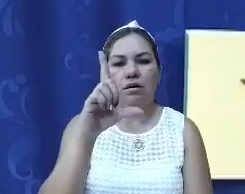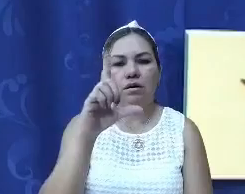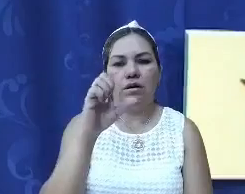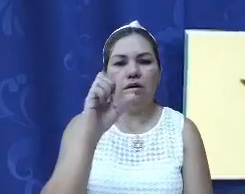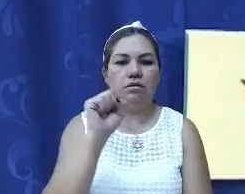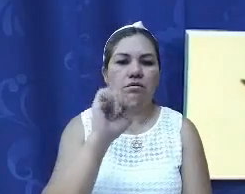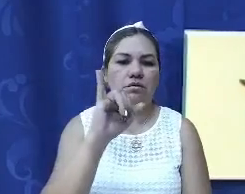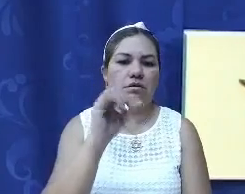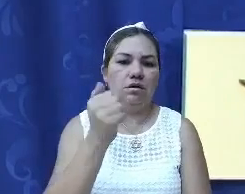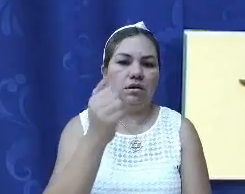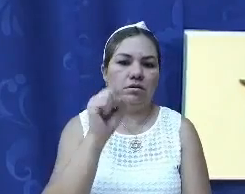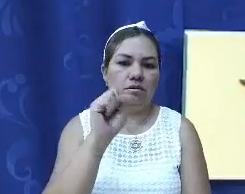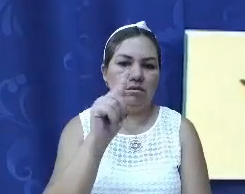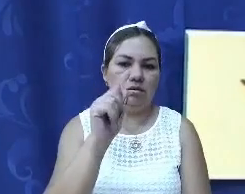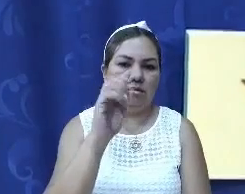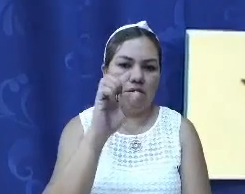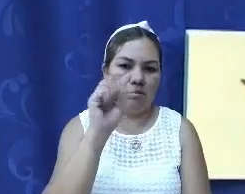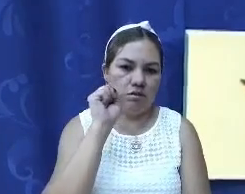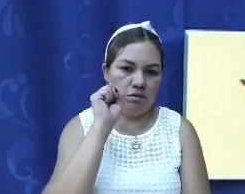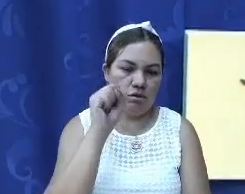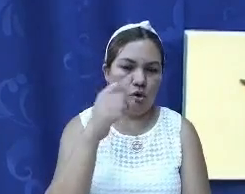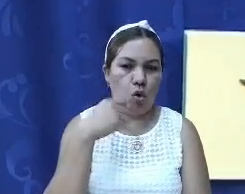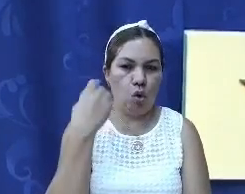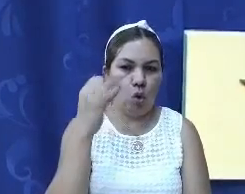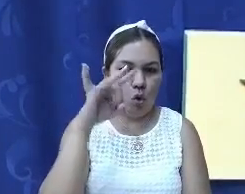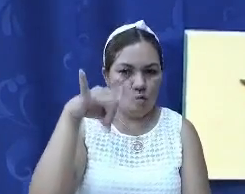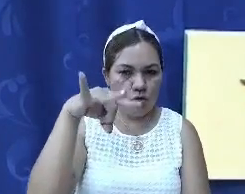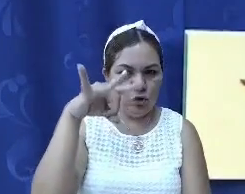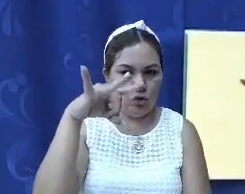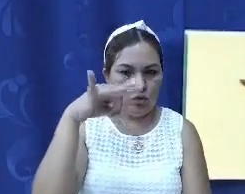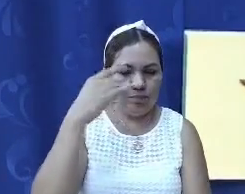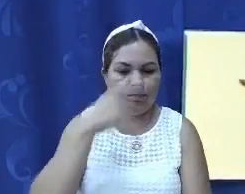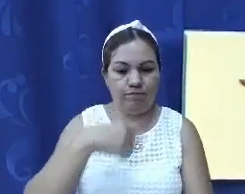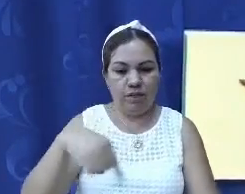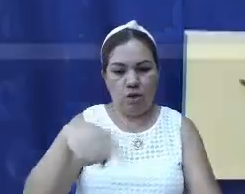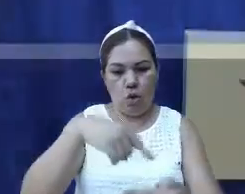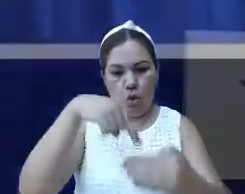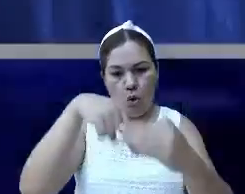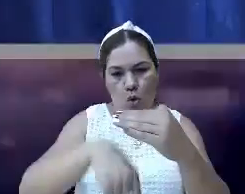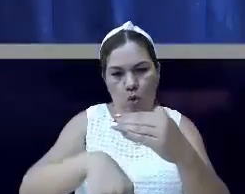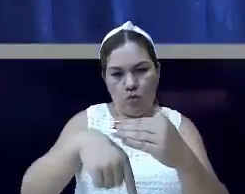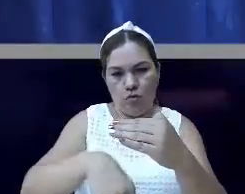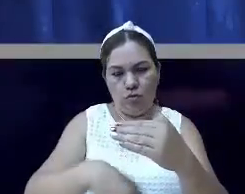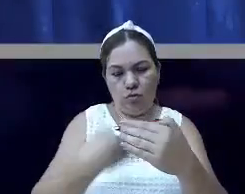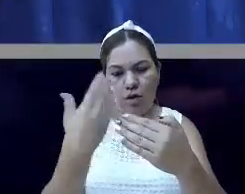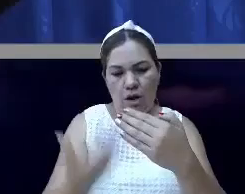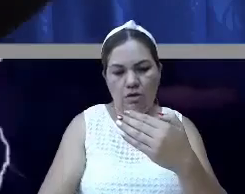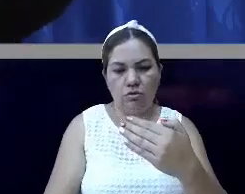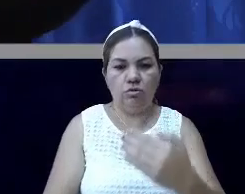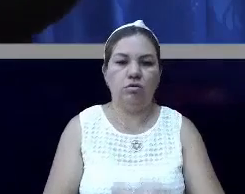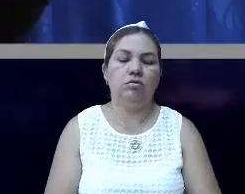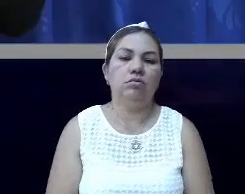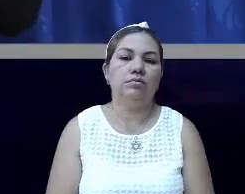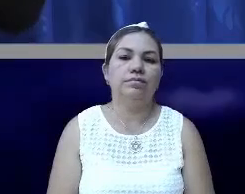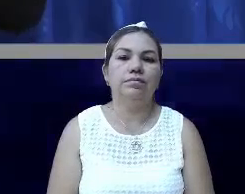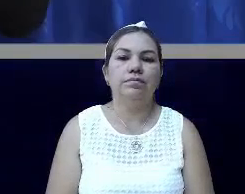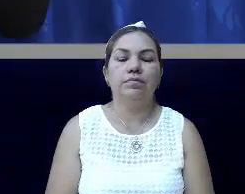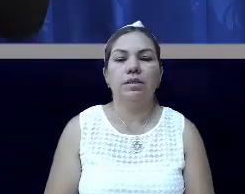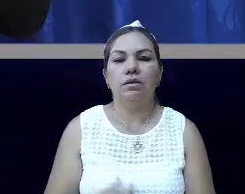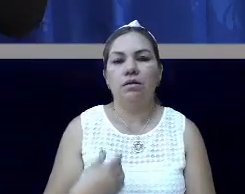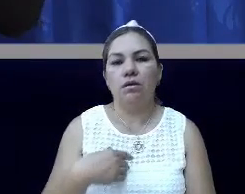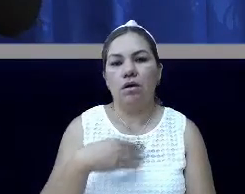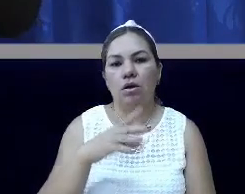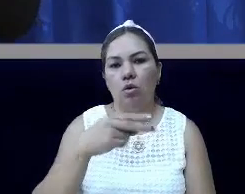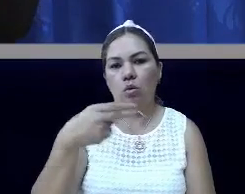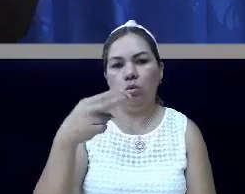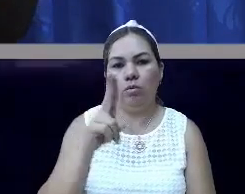él. Acá está hablando de una acción voluntaria. El que hiciere hoyo caerá en él. Quiere decir que el ser